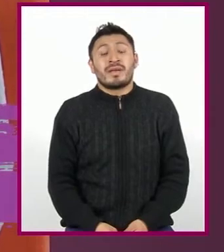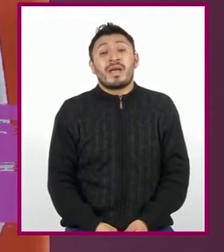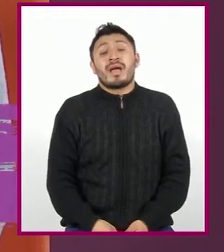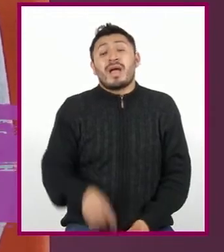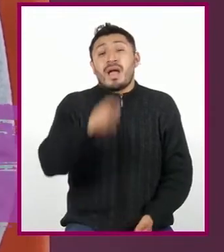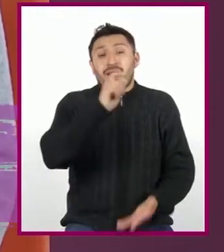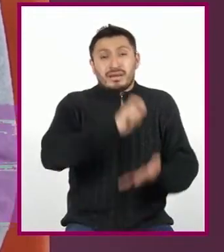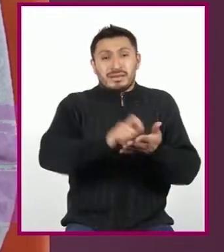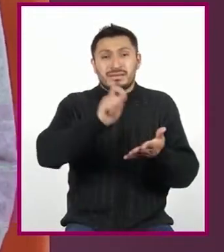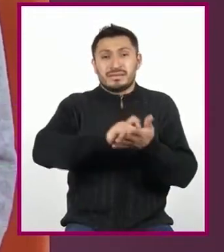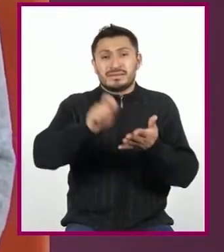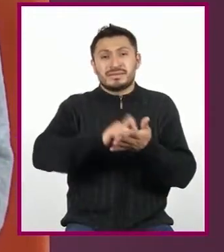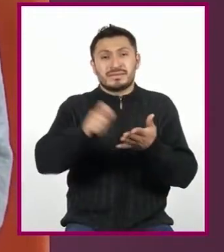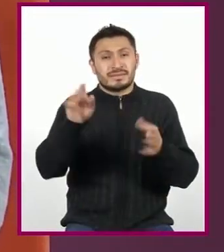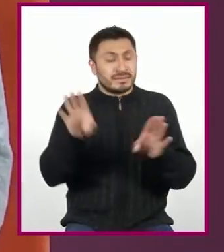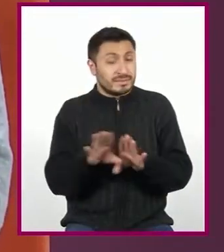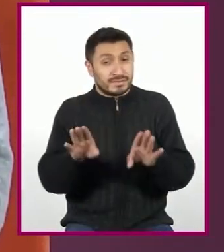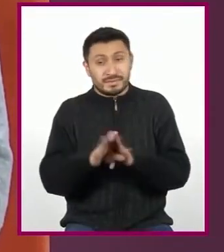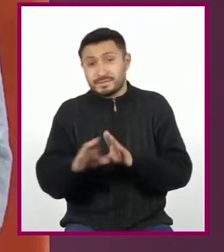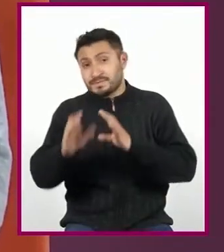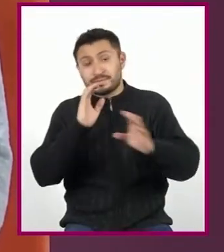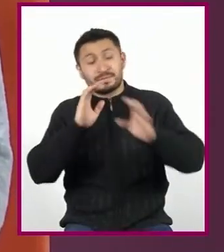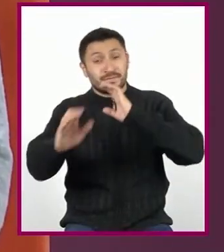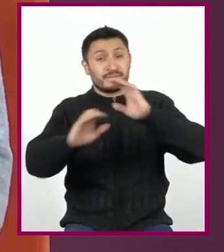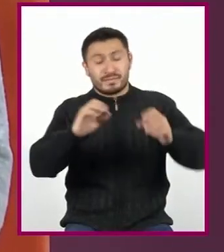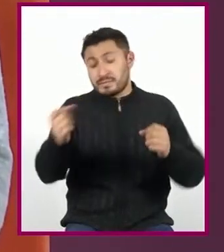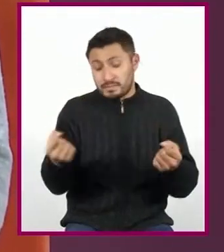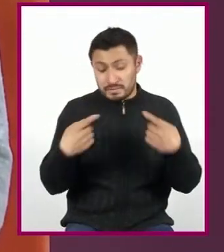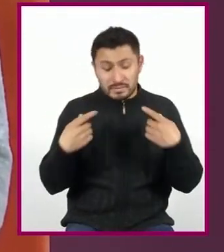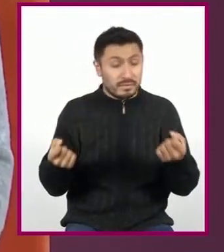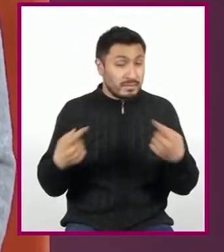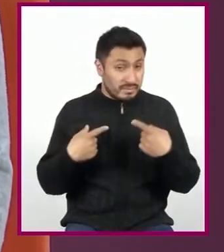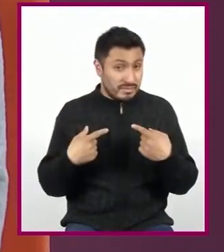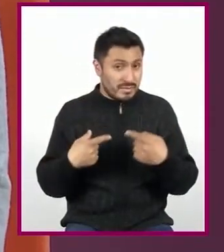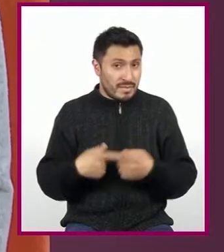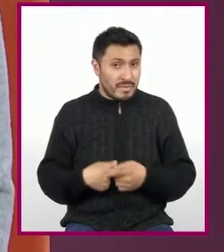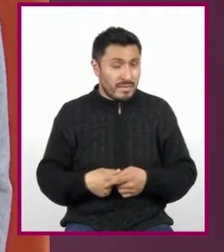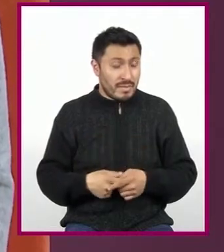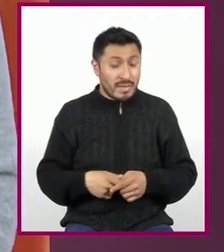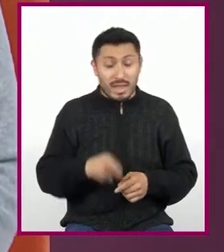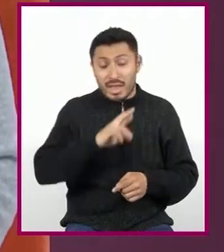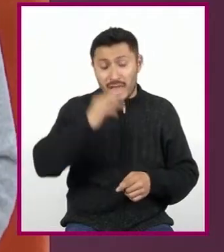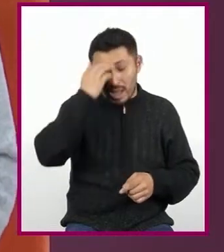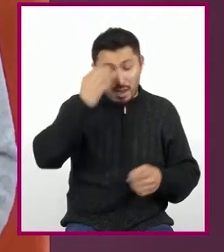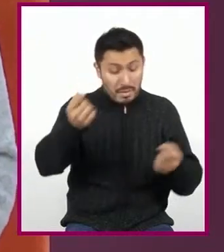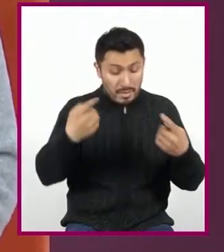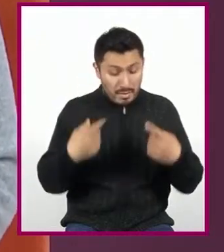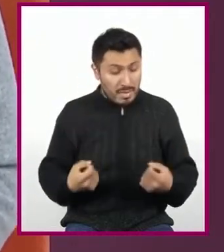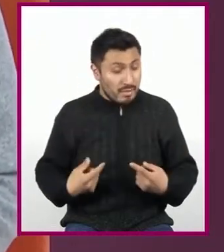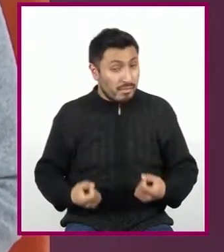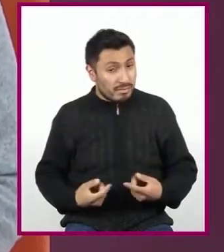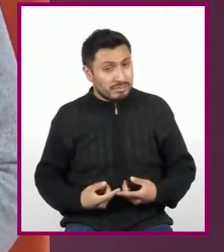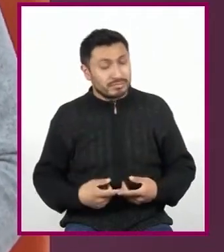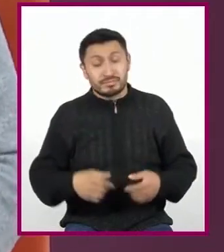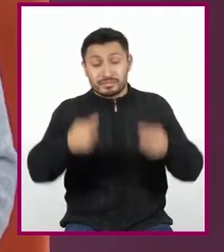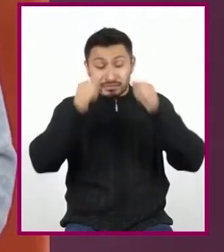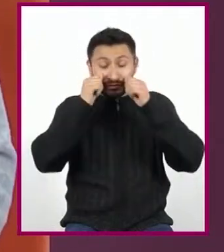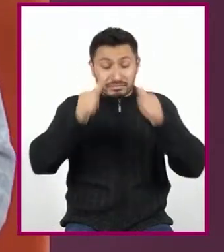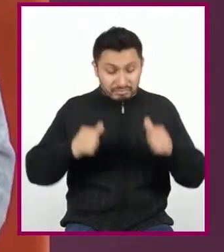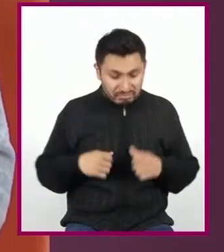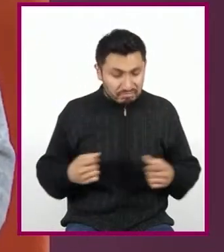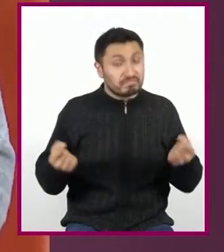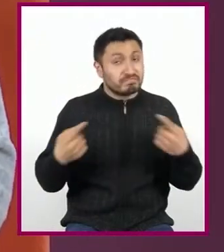Borges. Profesora Leticia, ha sido una sesión muy interesante. Aprovechando que tu